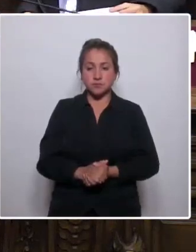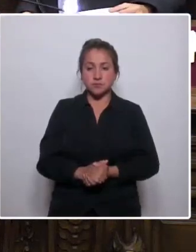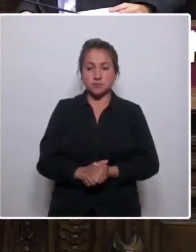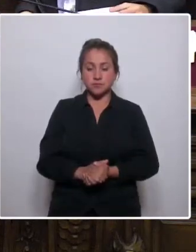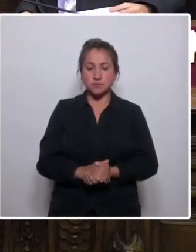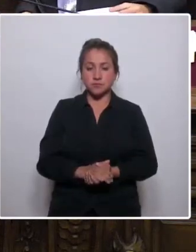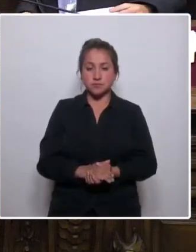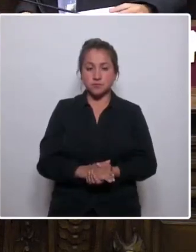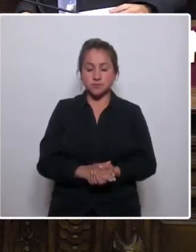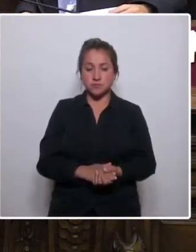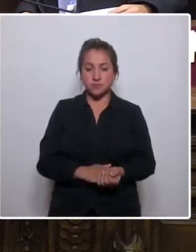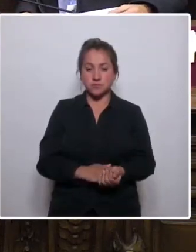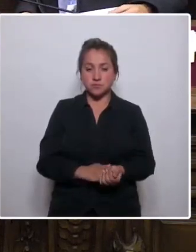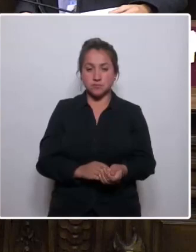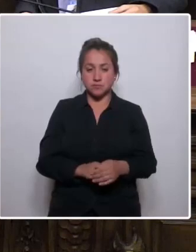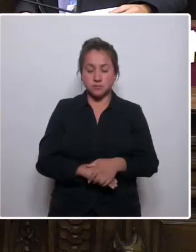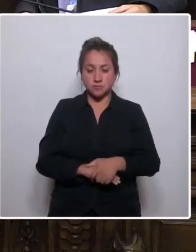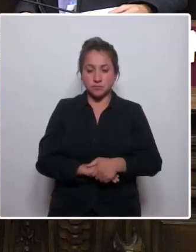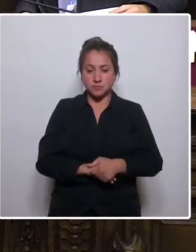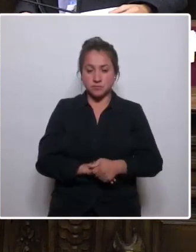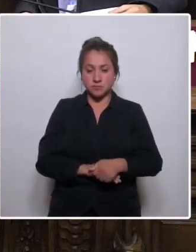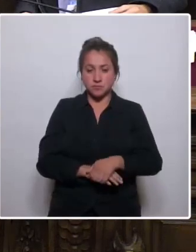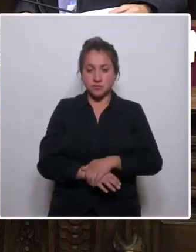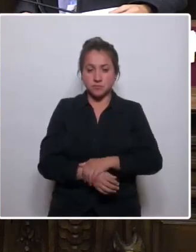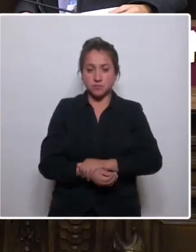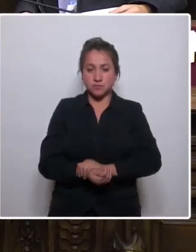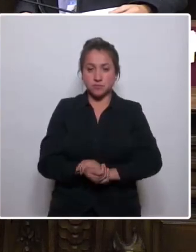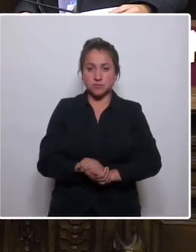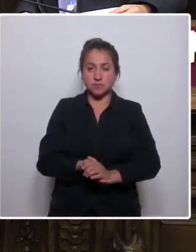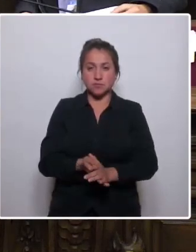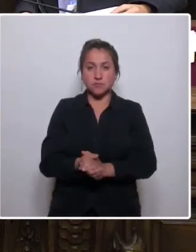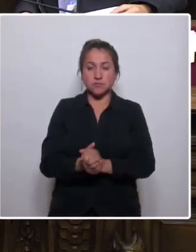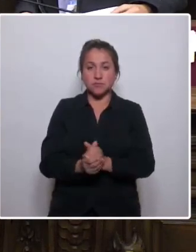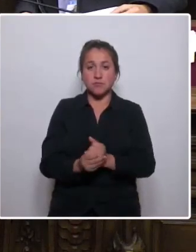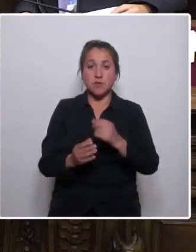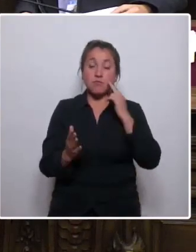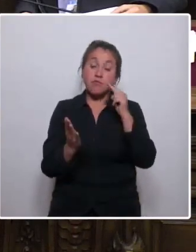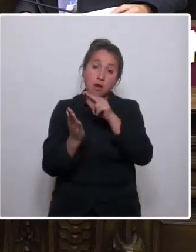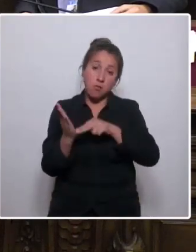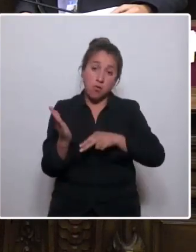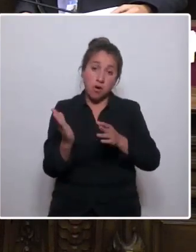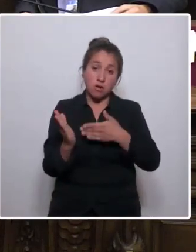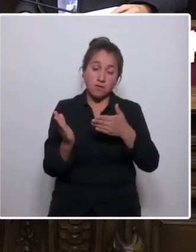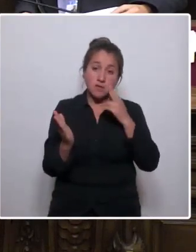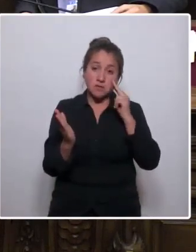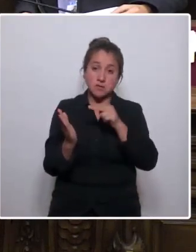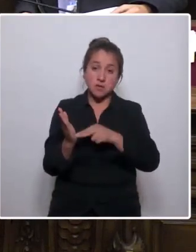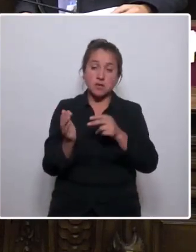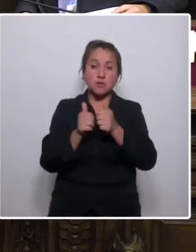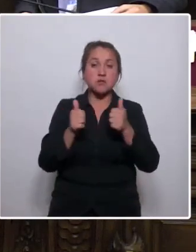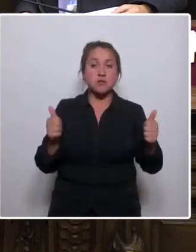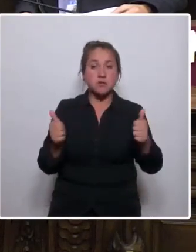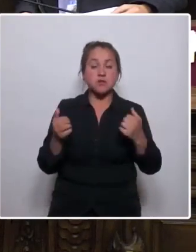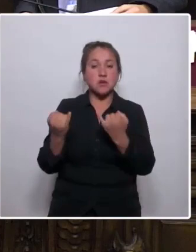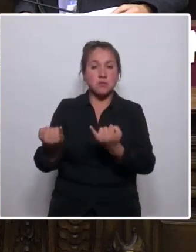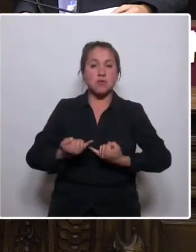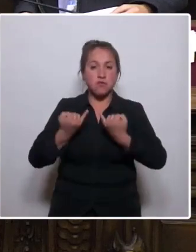Lo vamos a revisar en la mesa, Señor convencional, le informo de inmediato.